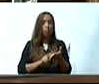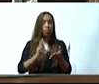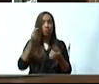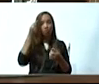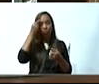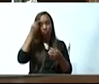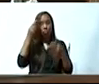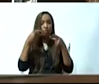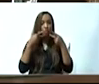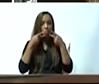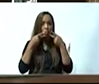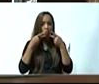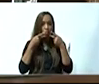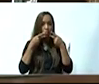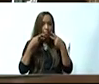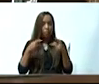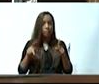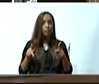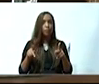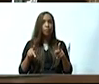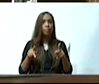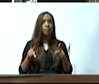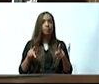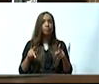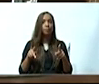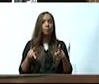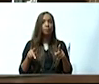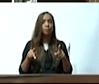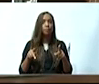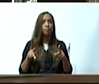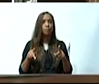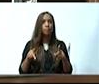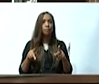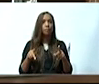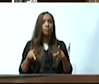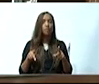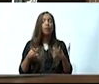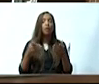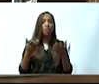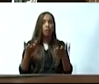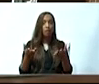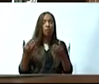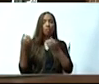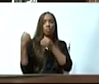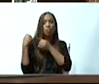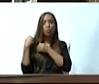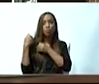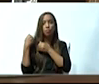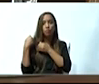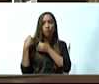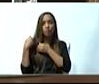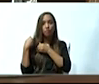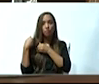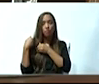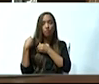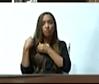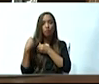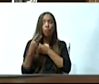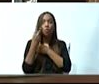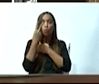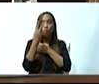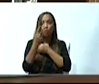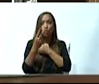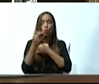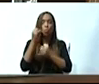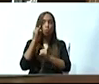está integrado por dos instituciones del Estado